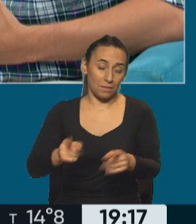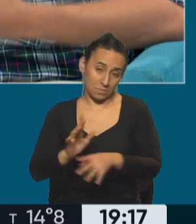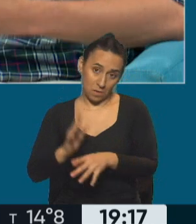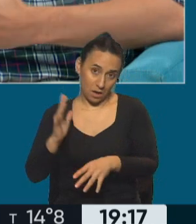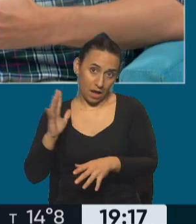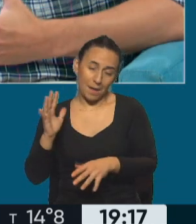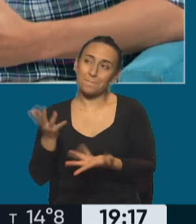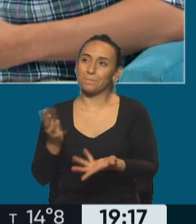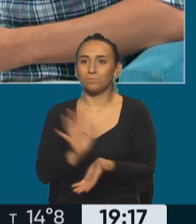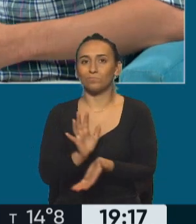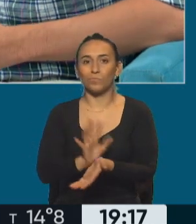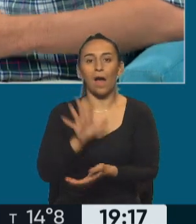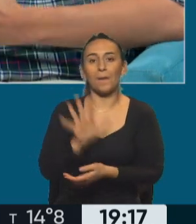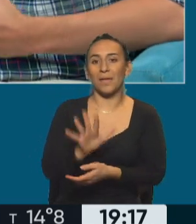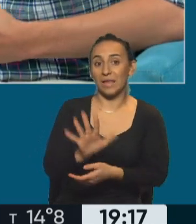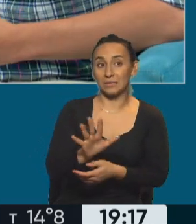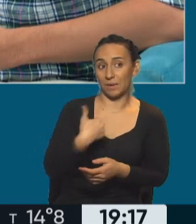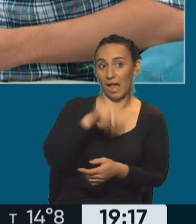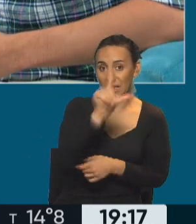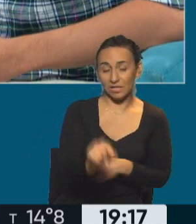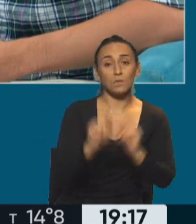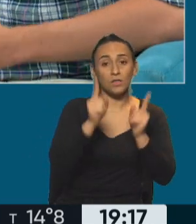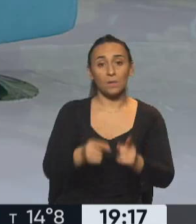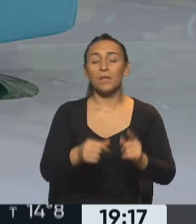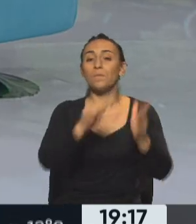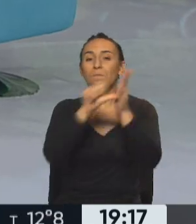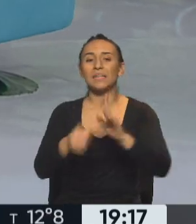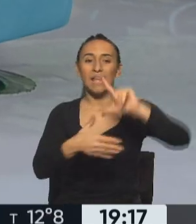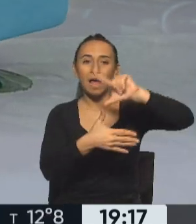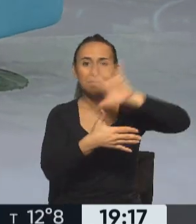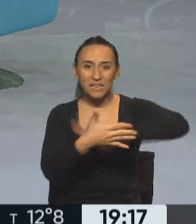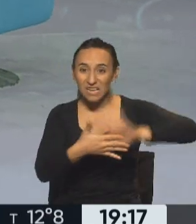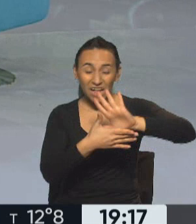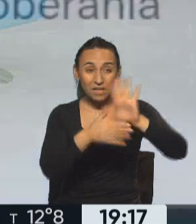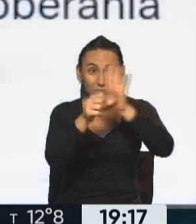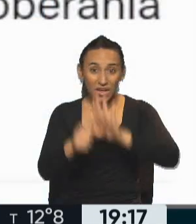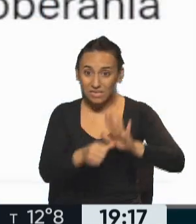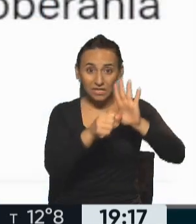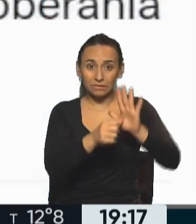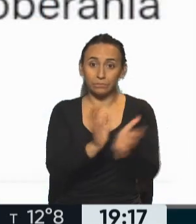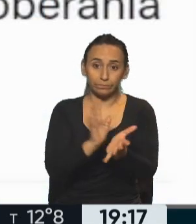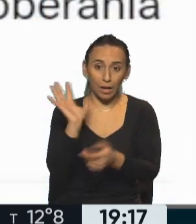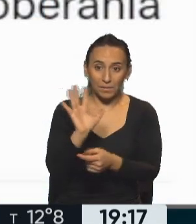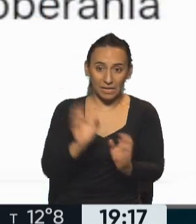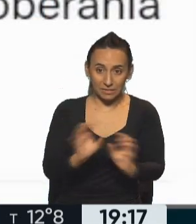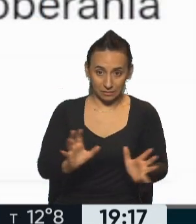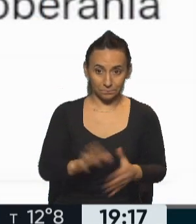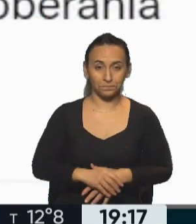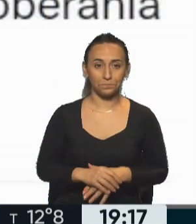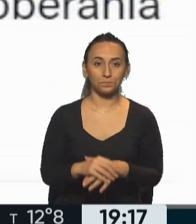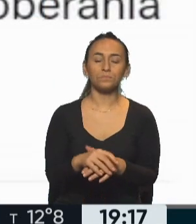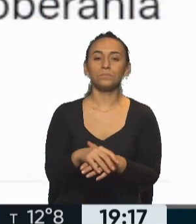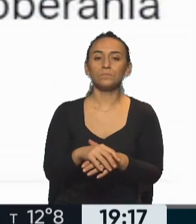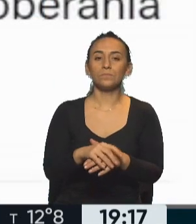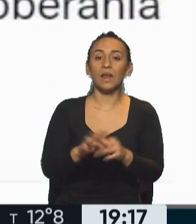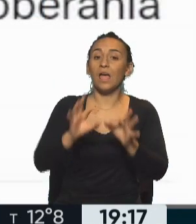sería la Argentina continental, sino además todos los países de América Tal del cual. Sur y Hay la un Antártida. Carmona más. A ver, dame algo más de Carmona. La